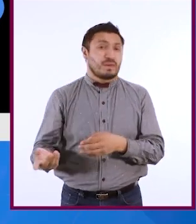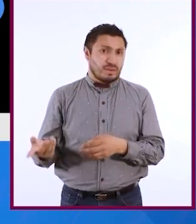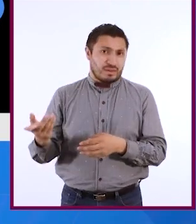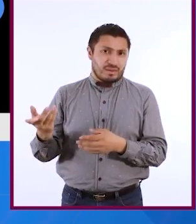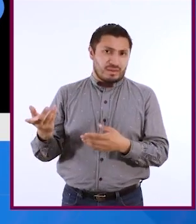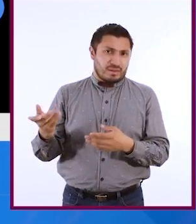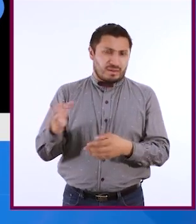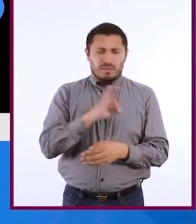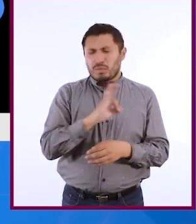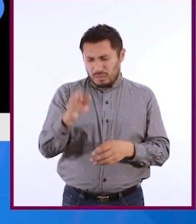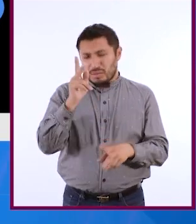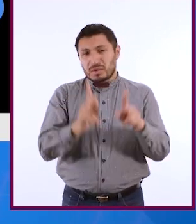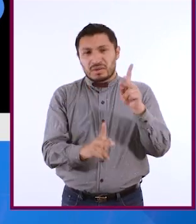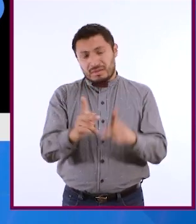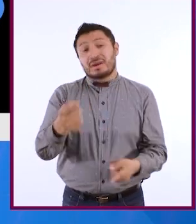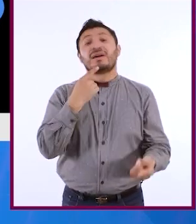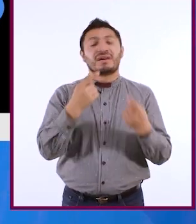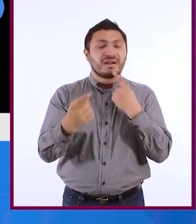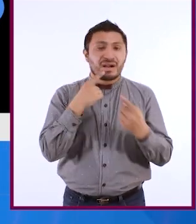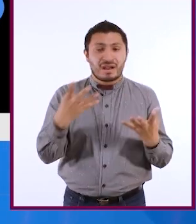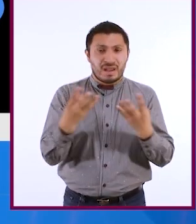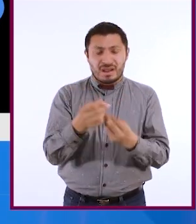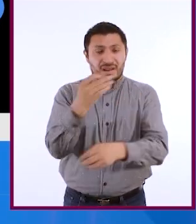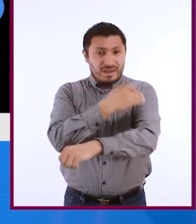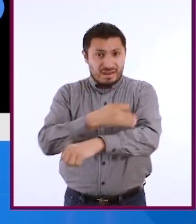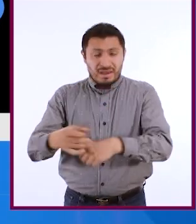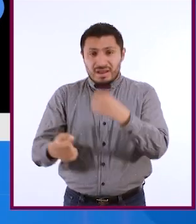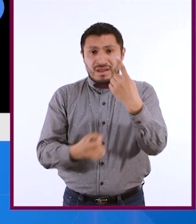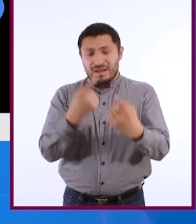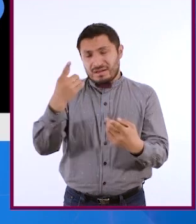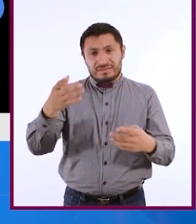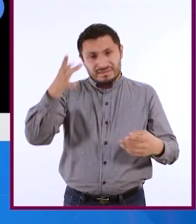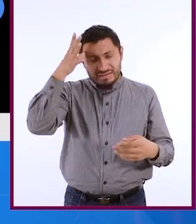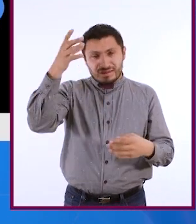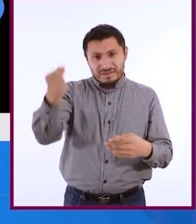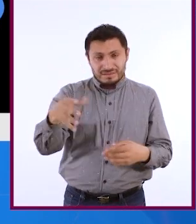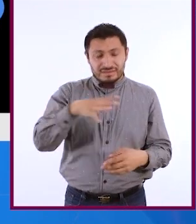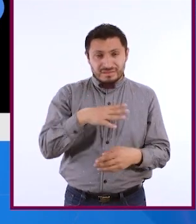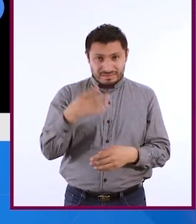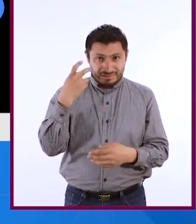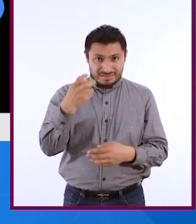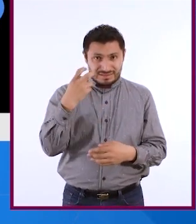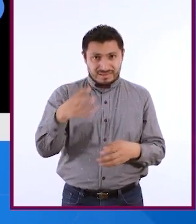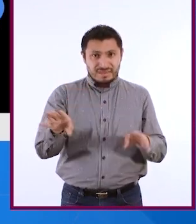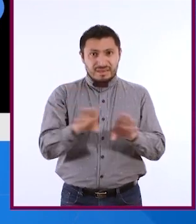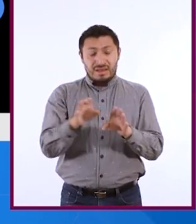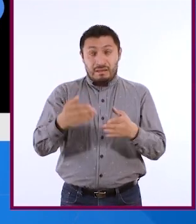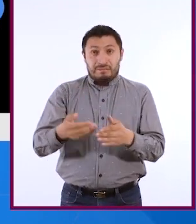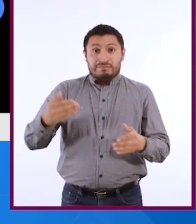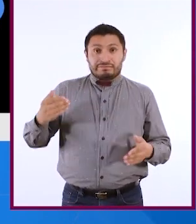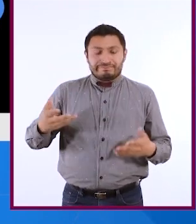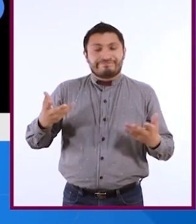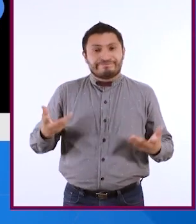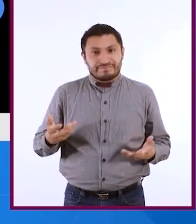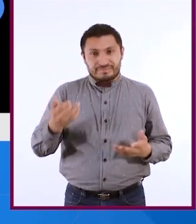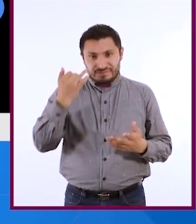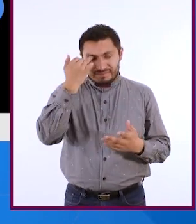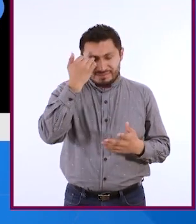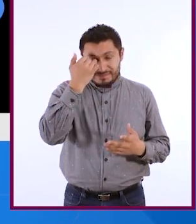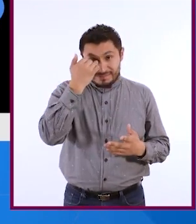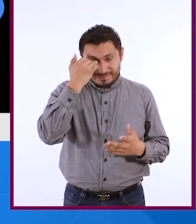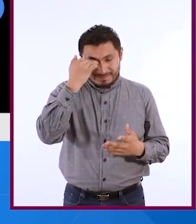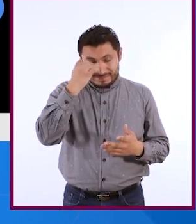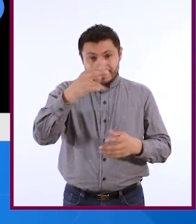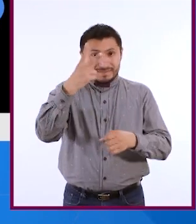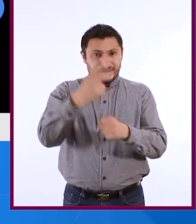se pueden poner sobre la mesa y discutir en familia algunos de los conceptos que se tienen como preconcebidos. La segunda cosa